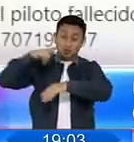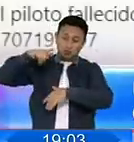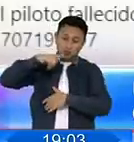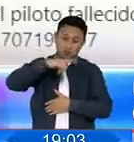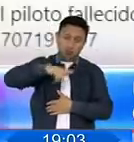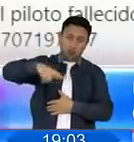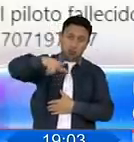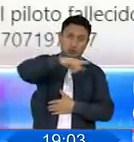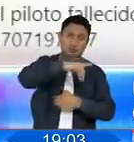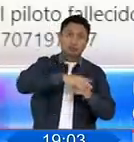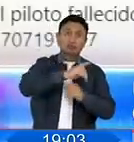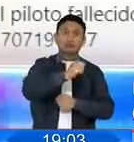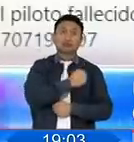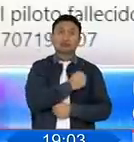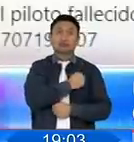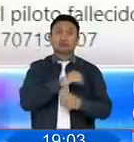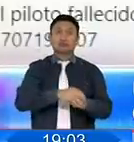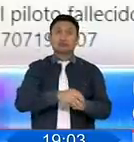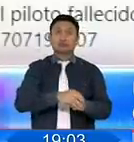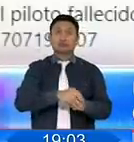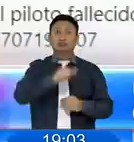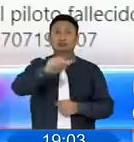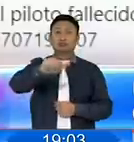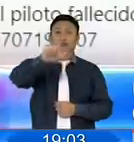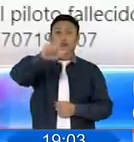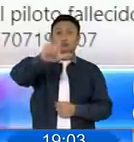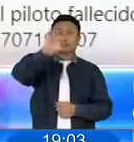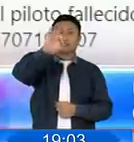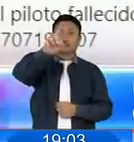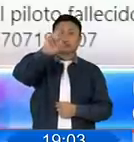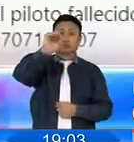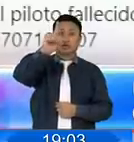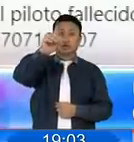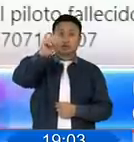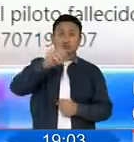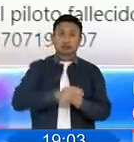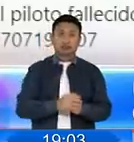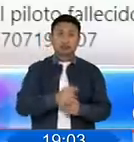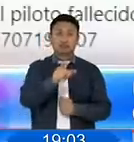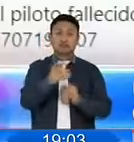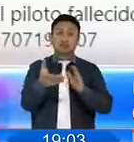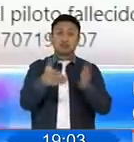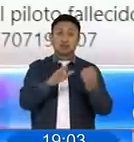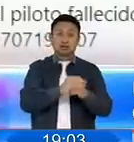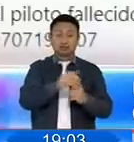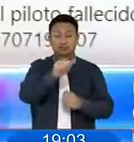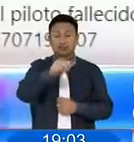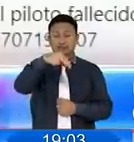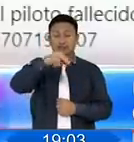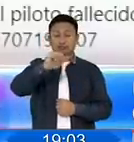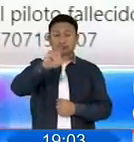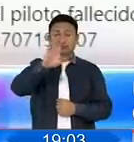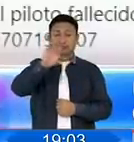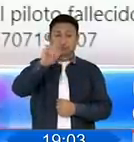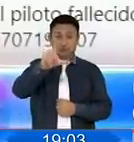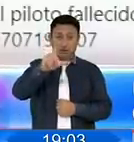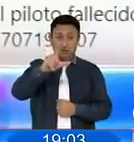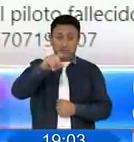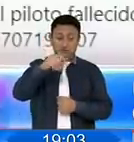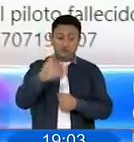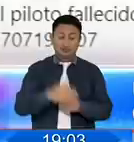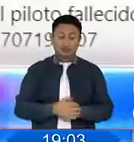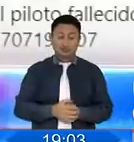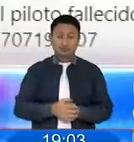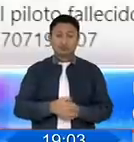Alfredo Aduncia D., quien respondió en Twitter que el piloto fallecido es el capitán Aníbal Fernando Cobo Castillo y que el piloto